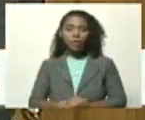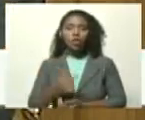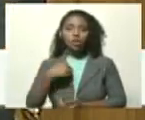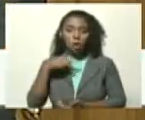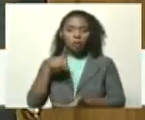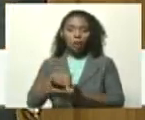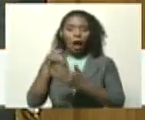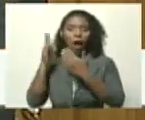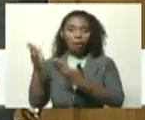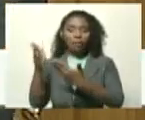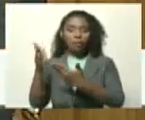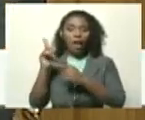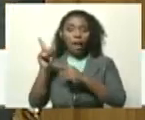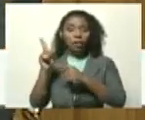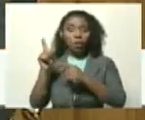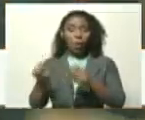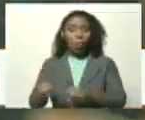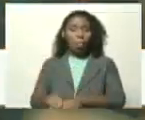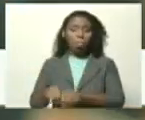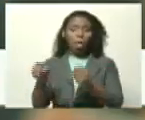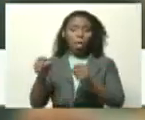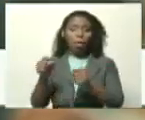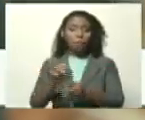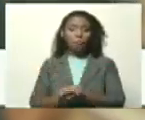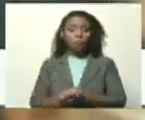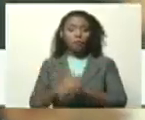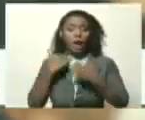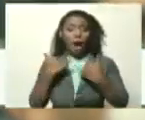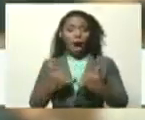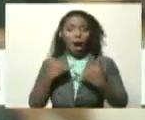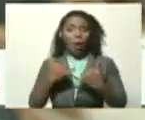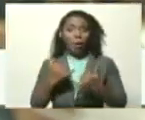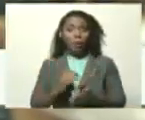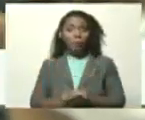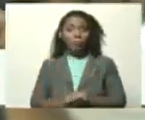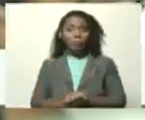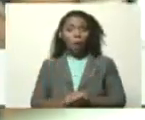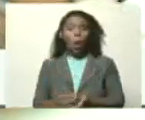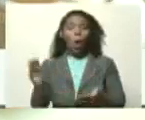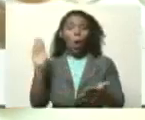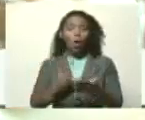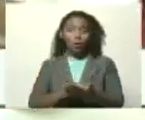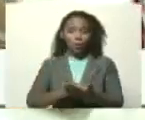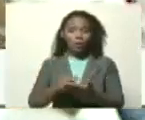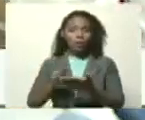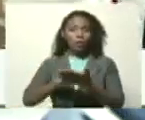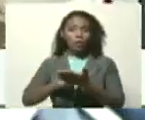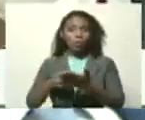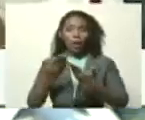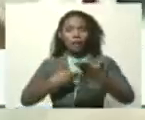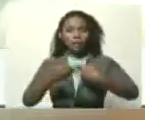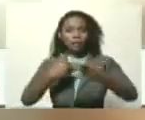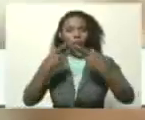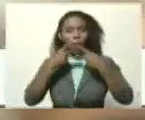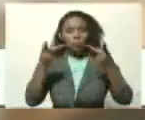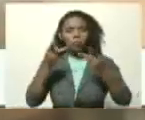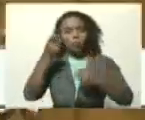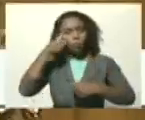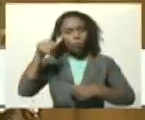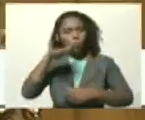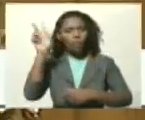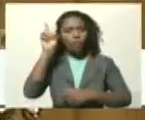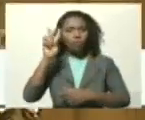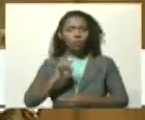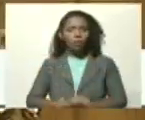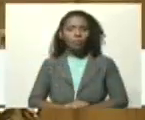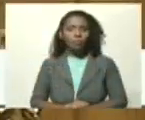allí cuando eso estaba destruido y ahora se volvió a recuperar para el servicio del pueblo de Venezuela.